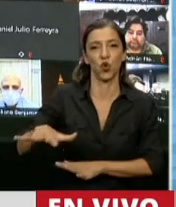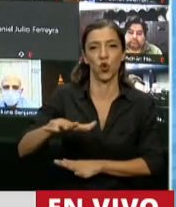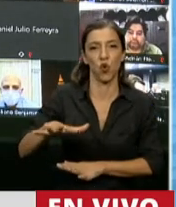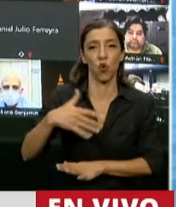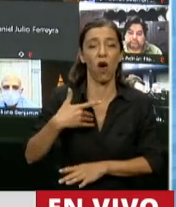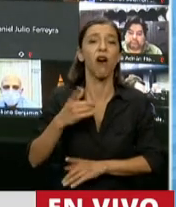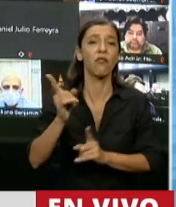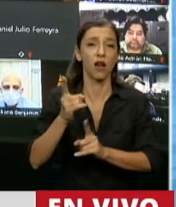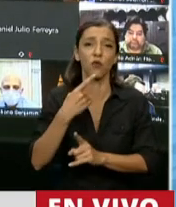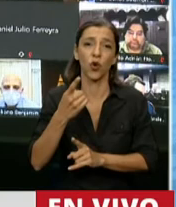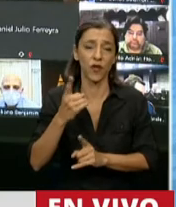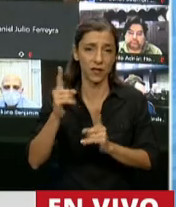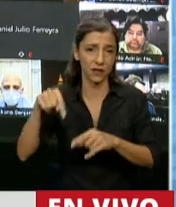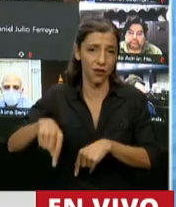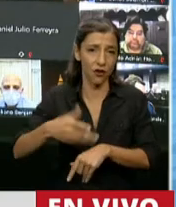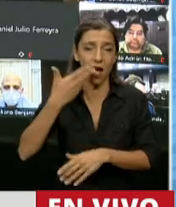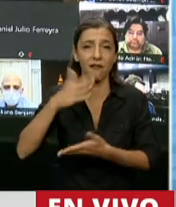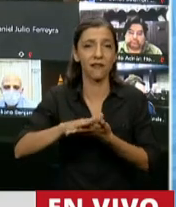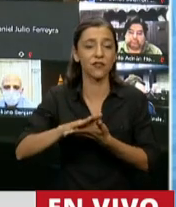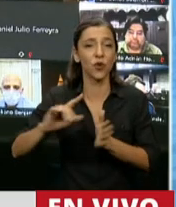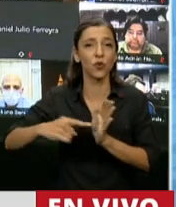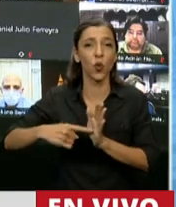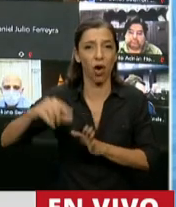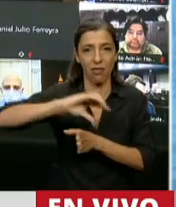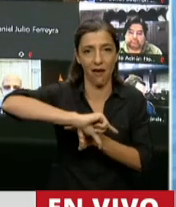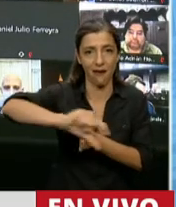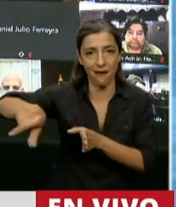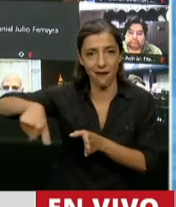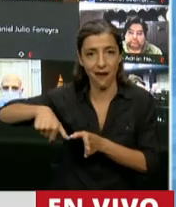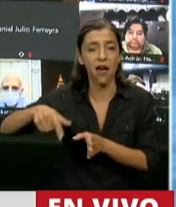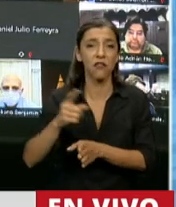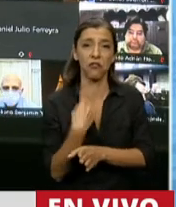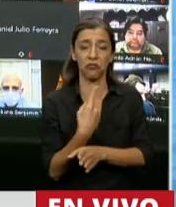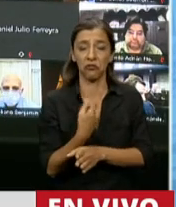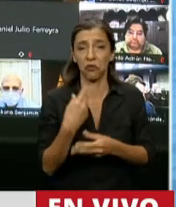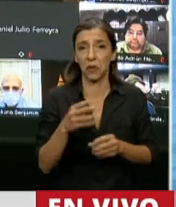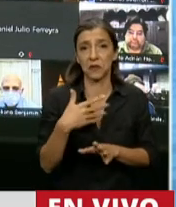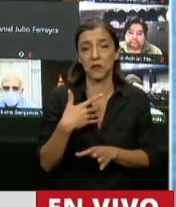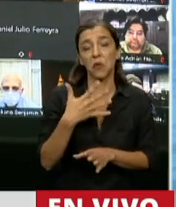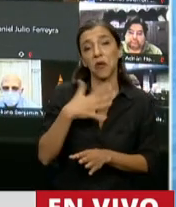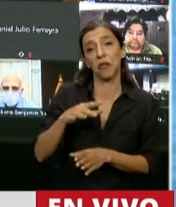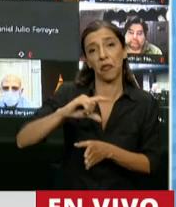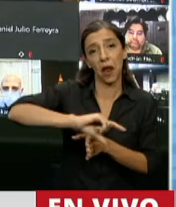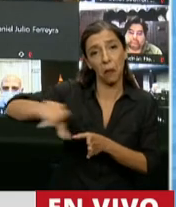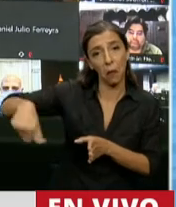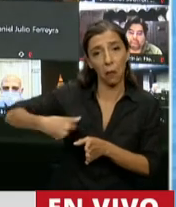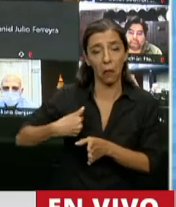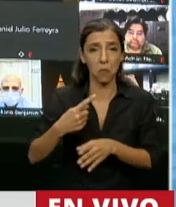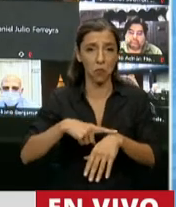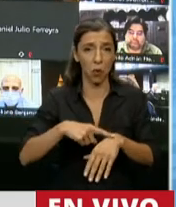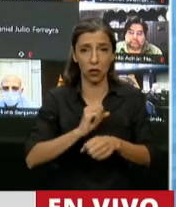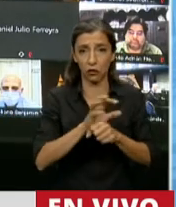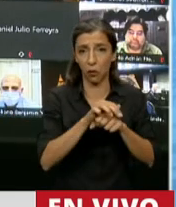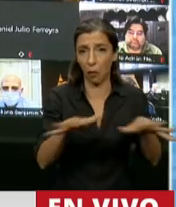amba creo que hemos tomado conciencia del amba a partir de la pandemia pero la verdadera relación que